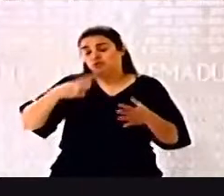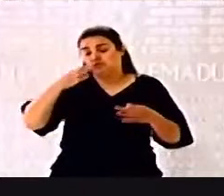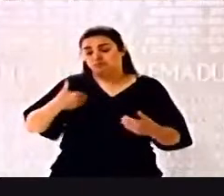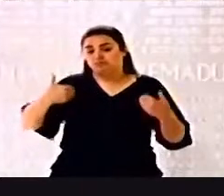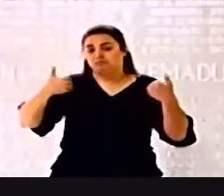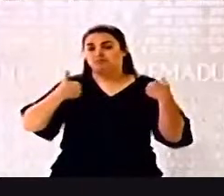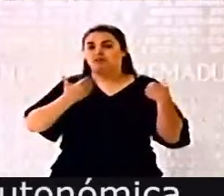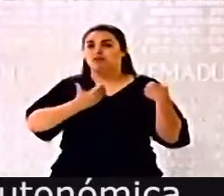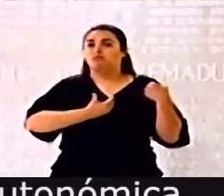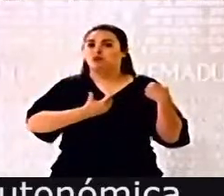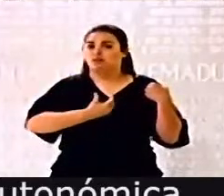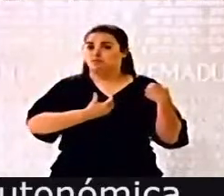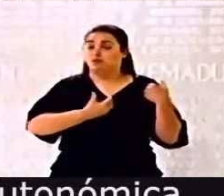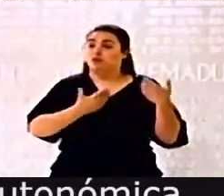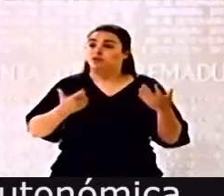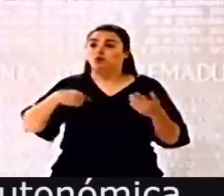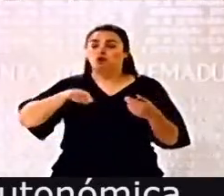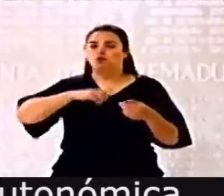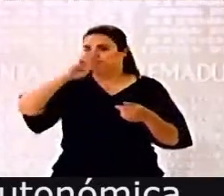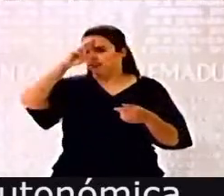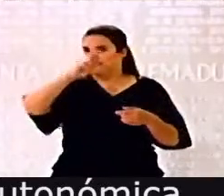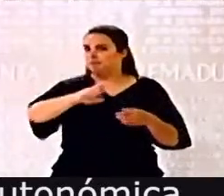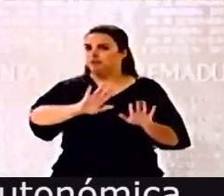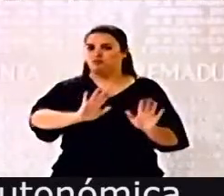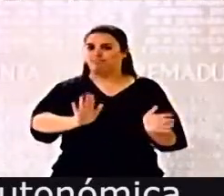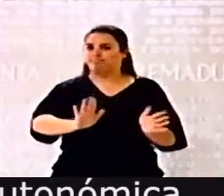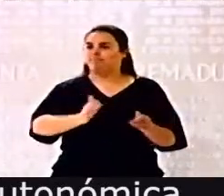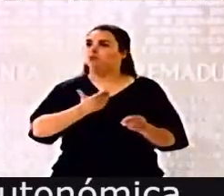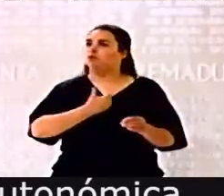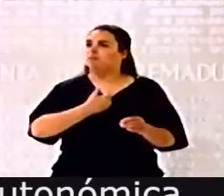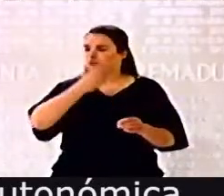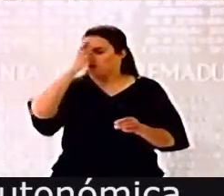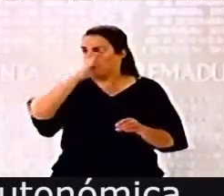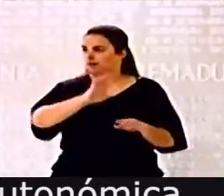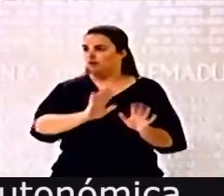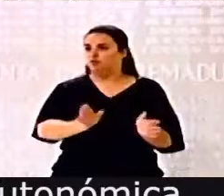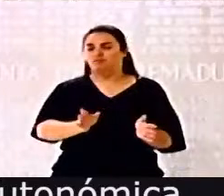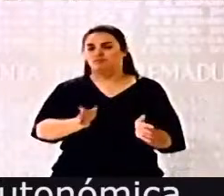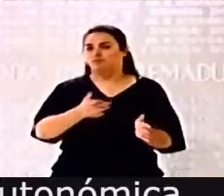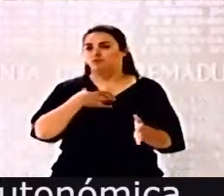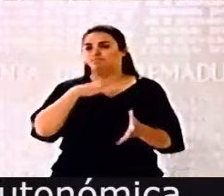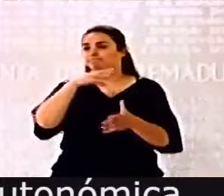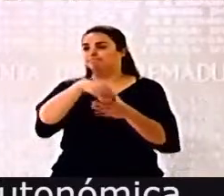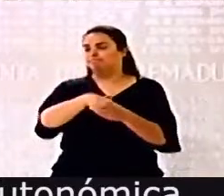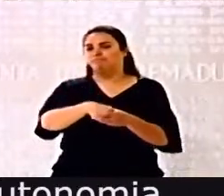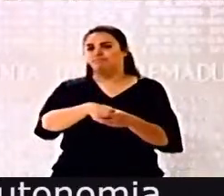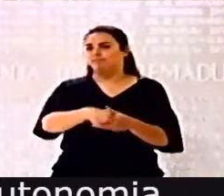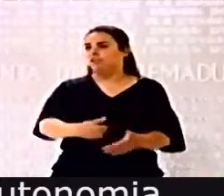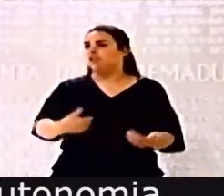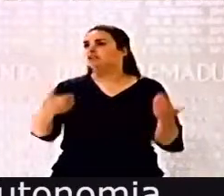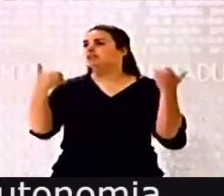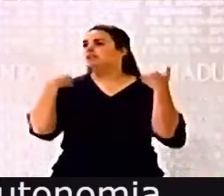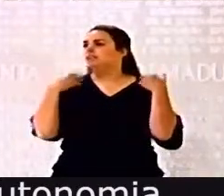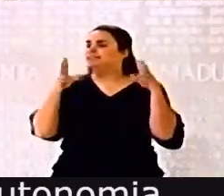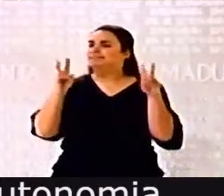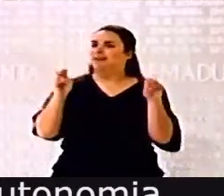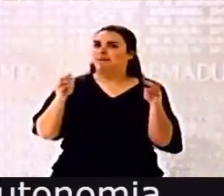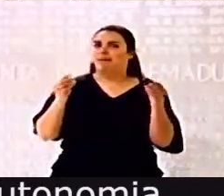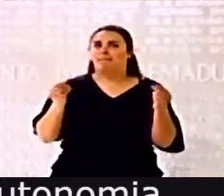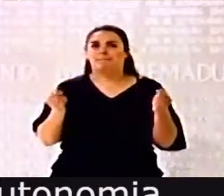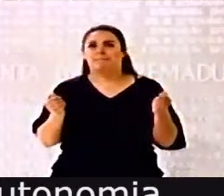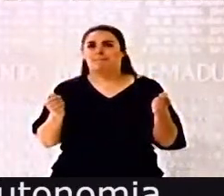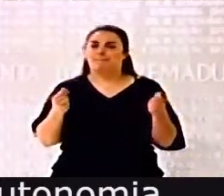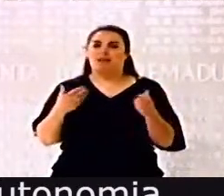municipal. Nosotros somos muy respetuosos con la autonomía municipal. Nosotros no tenemos la competencia sobre